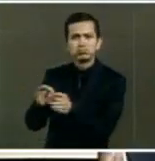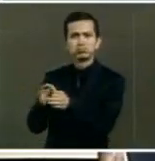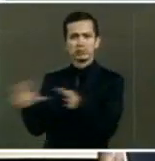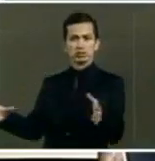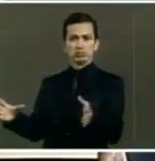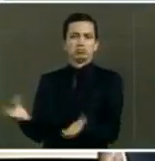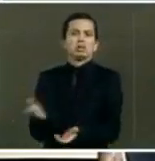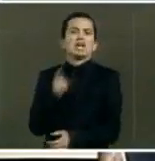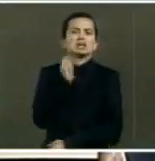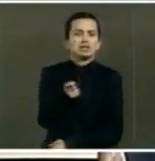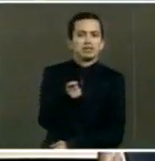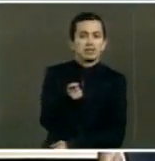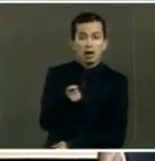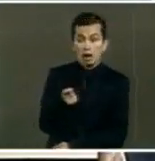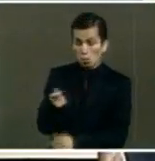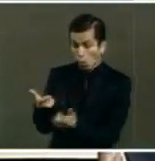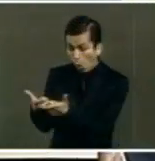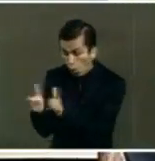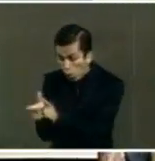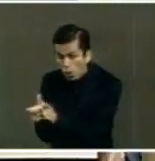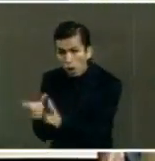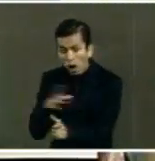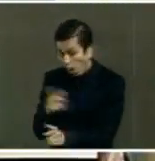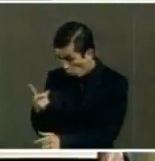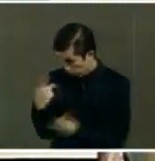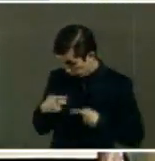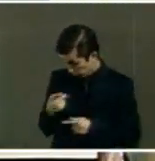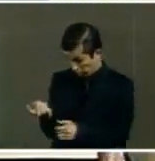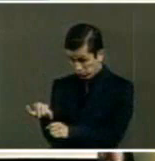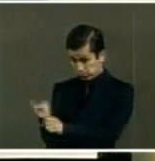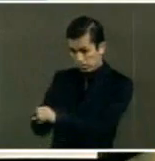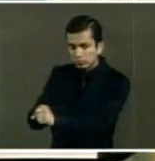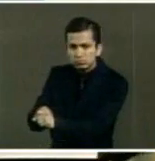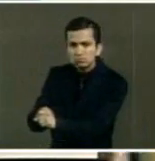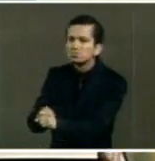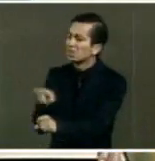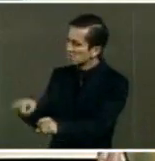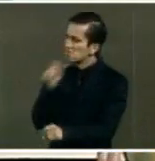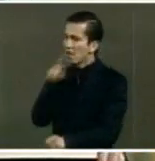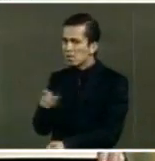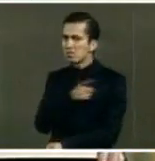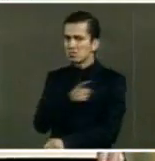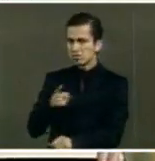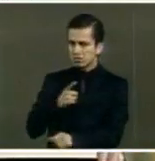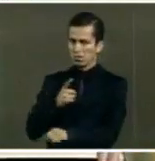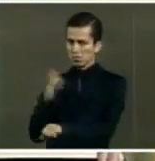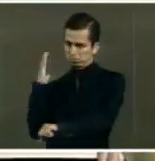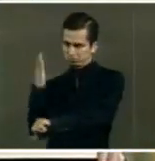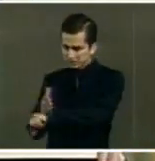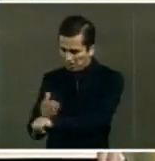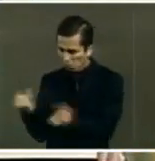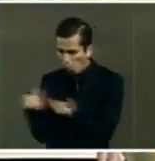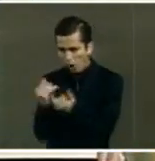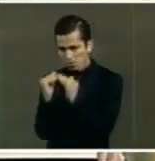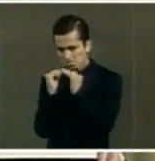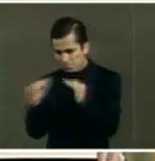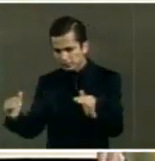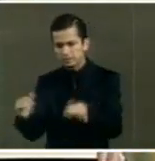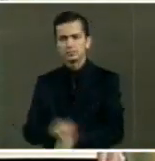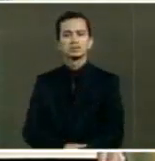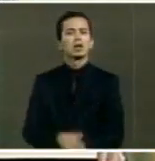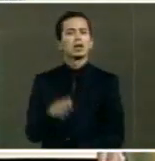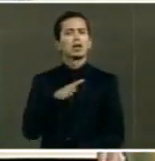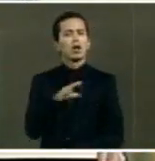pague por los delitos que cometa ese grupo al que pertenece. Existen además otras iniciativas, como la